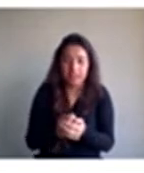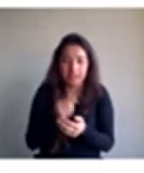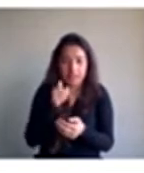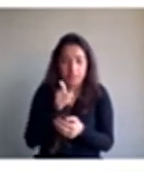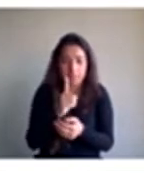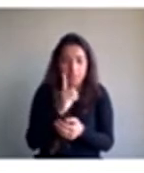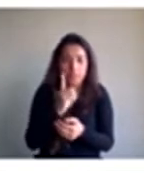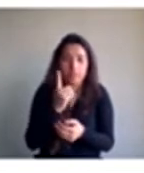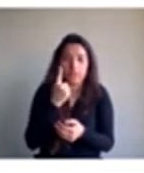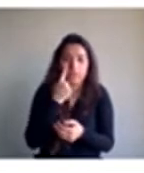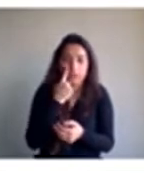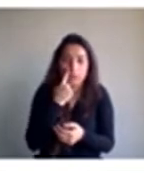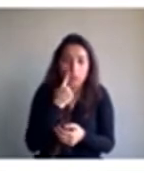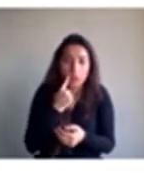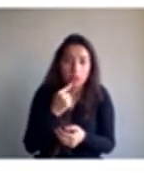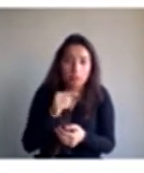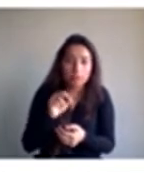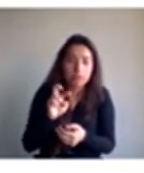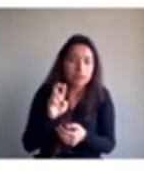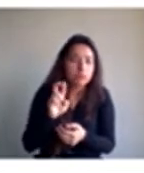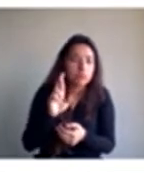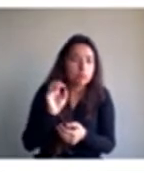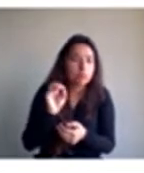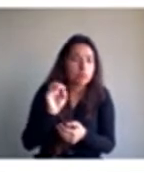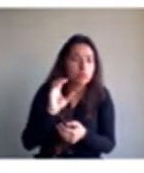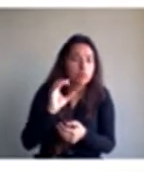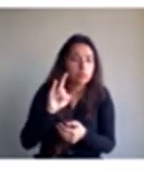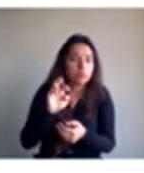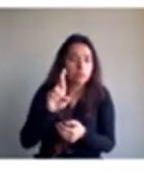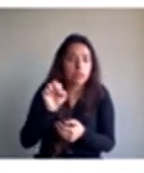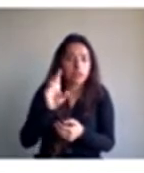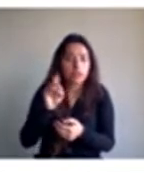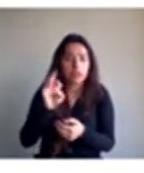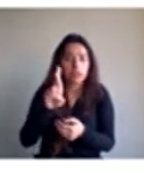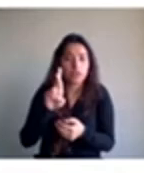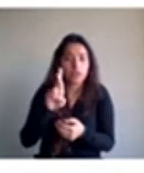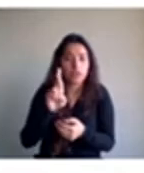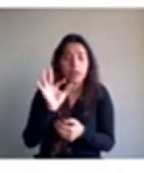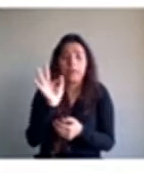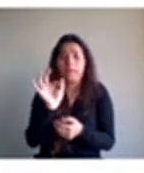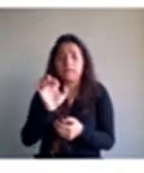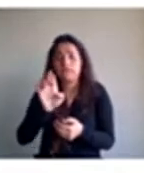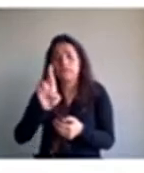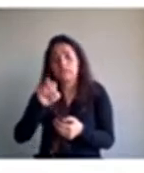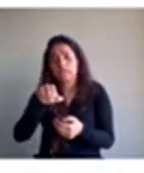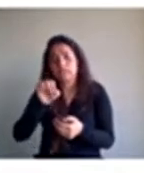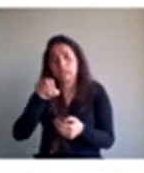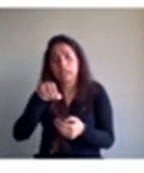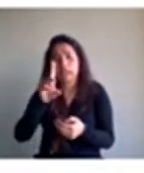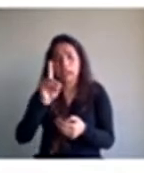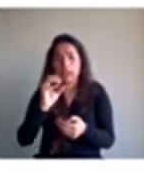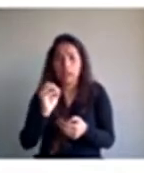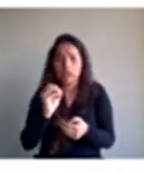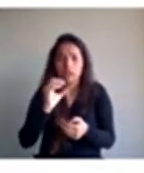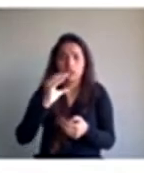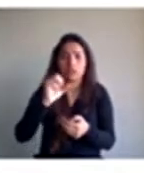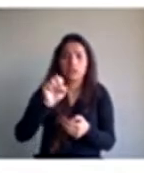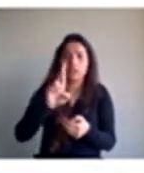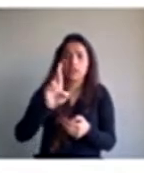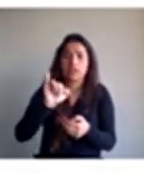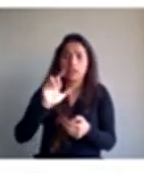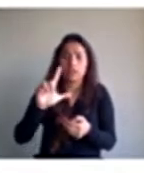procurador general de la nación en el doctor fernando carrillo jugado con su economista